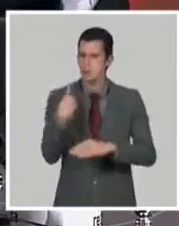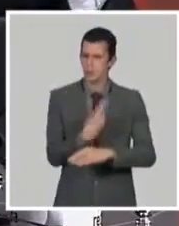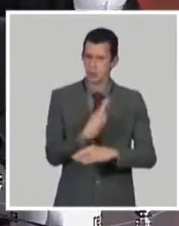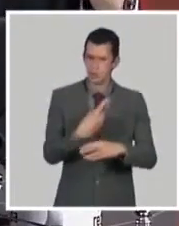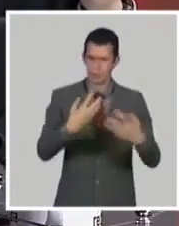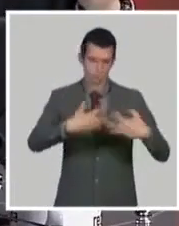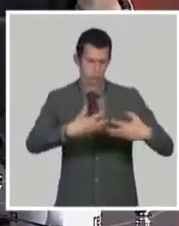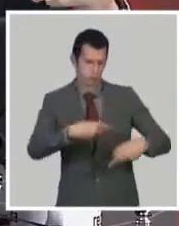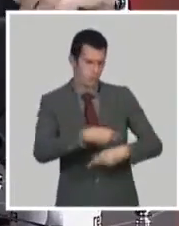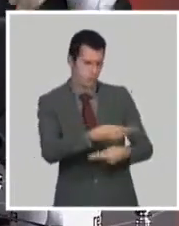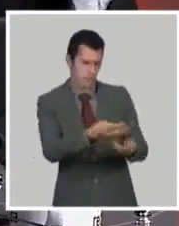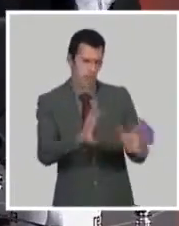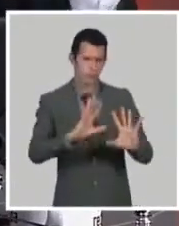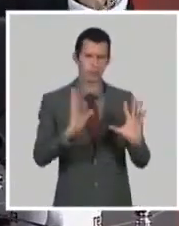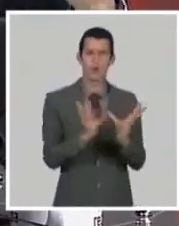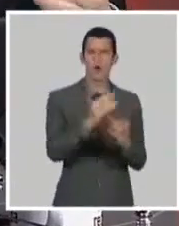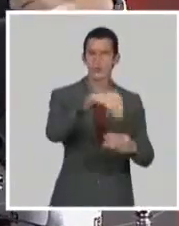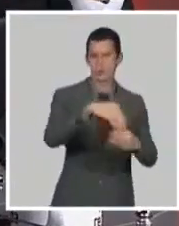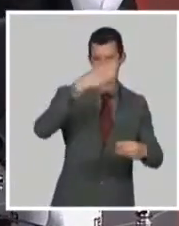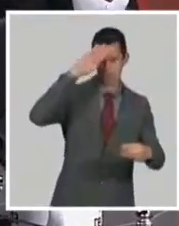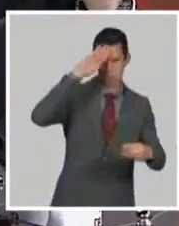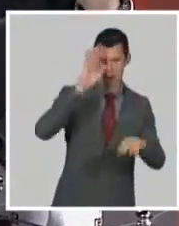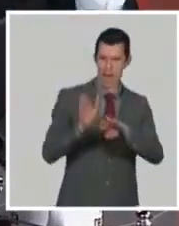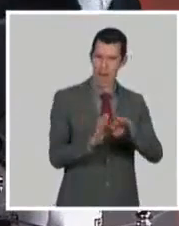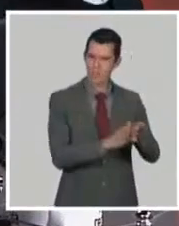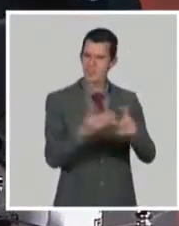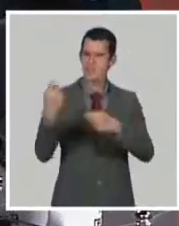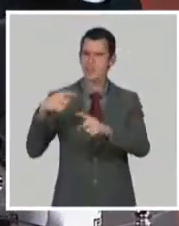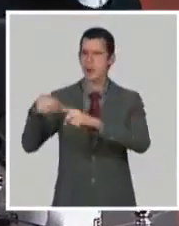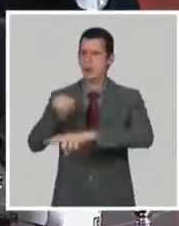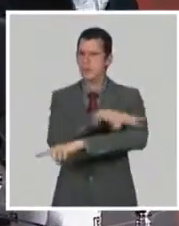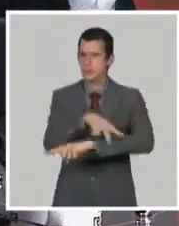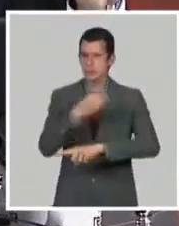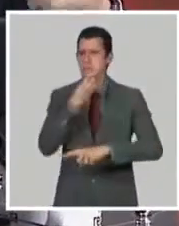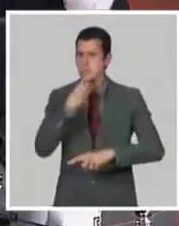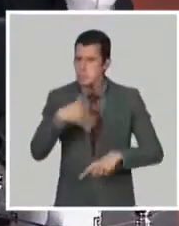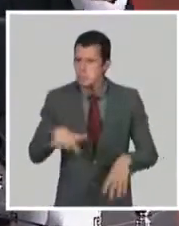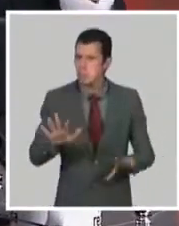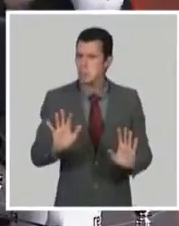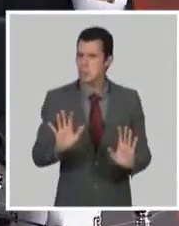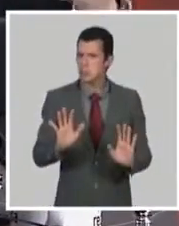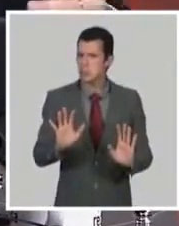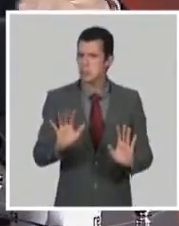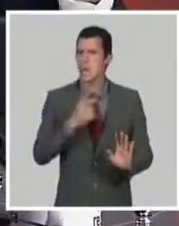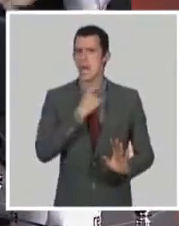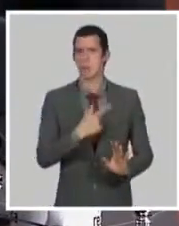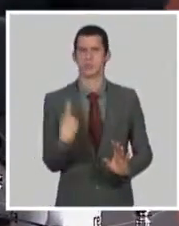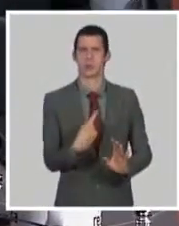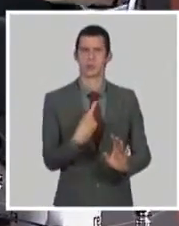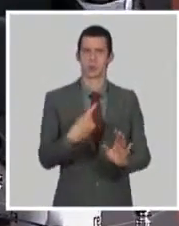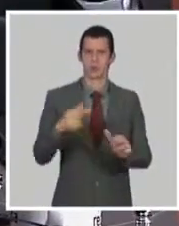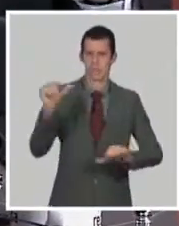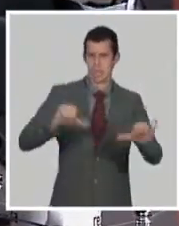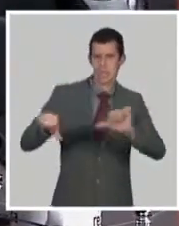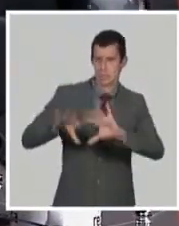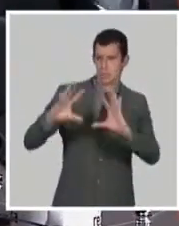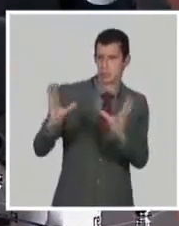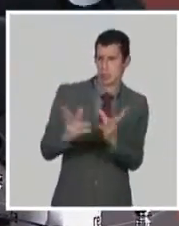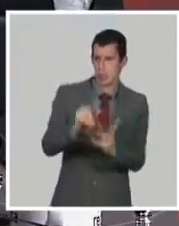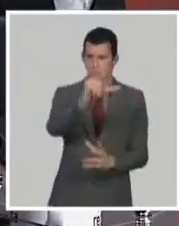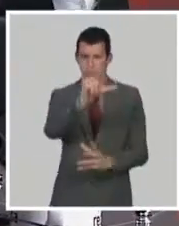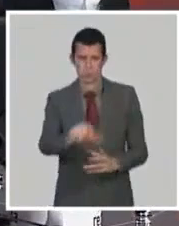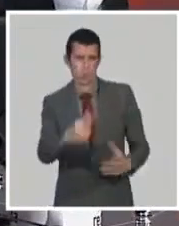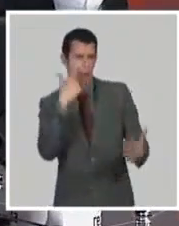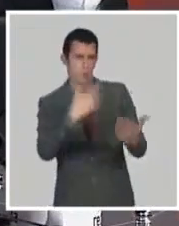y del bloqueo, hemos logrado establecer la adecuada cadena de suministros para llegar a esa producción